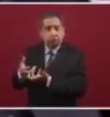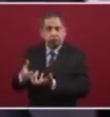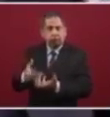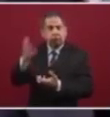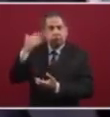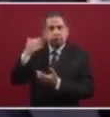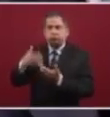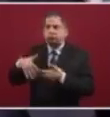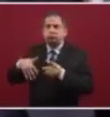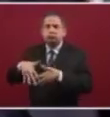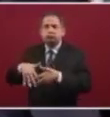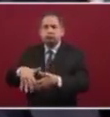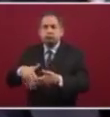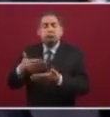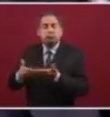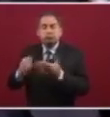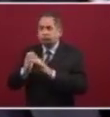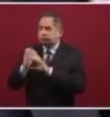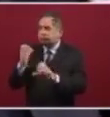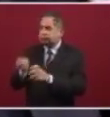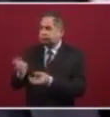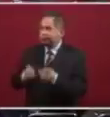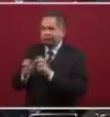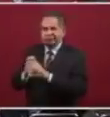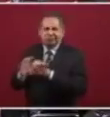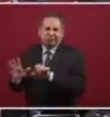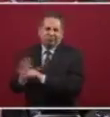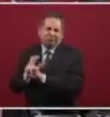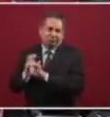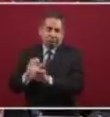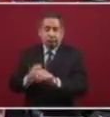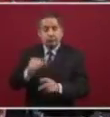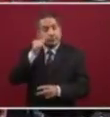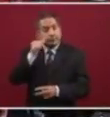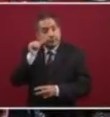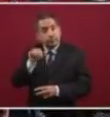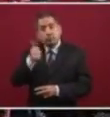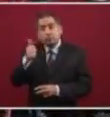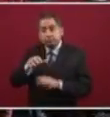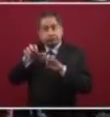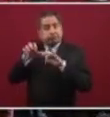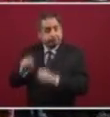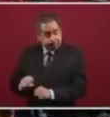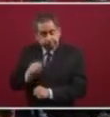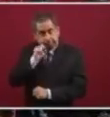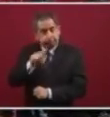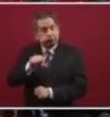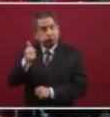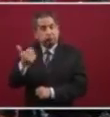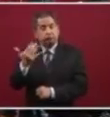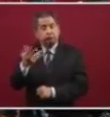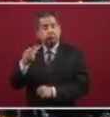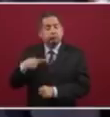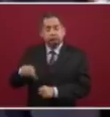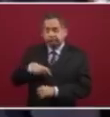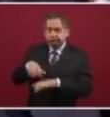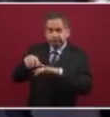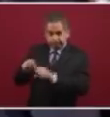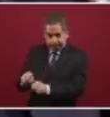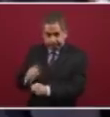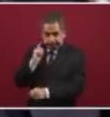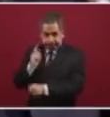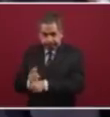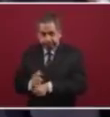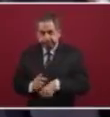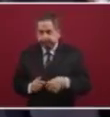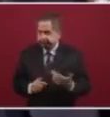cruzaba a pie. Se dijo ayer también de otro tráiler con otros 50 migrantes.